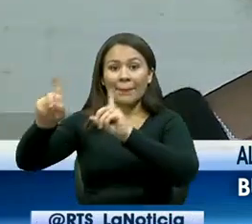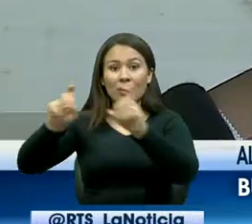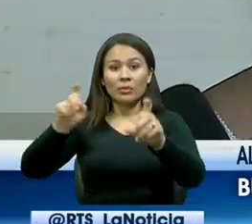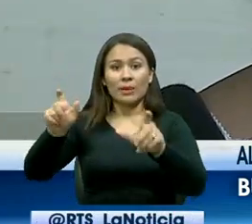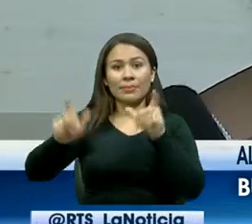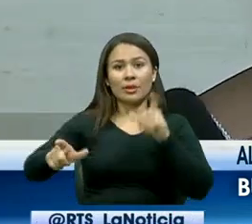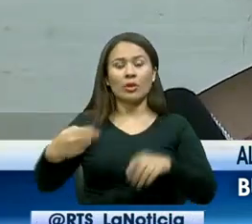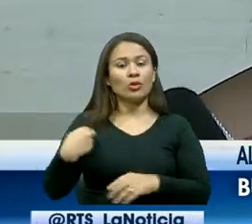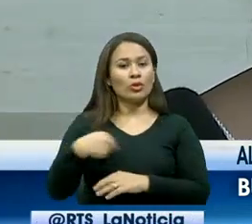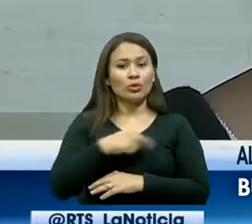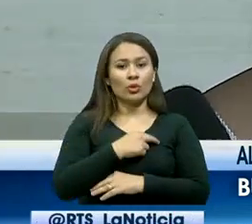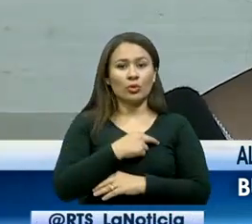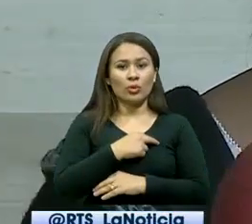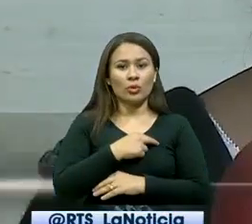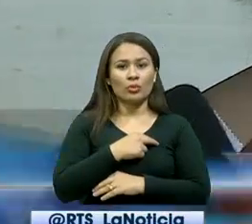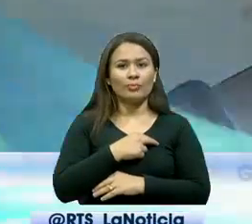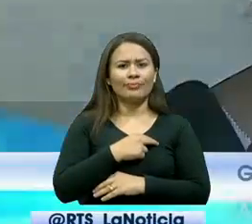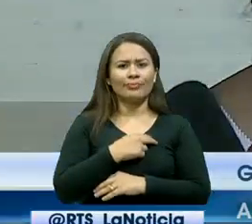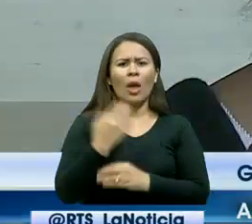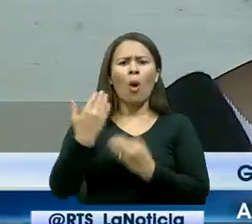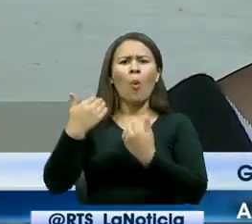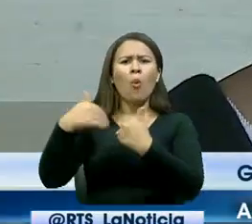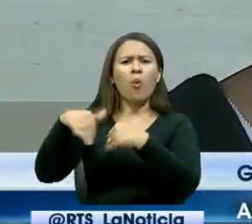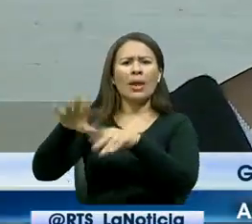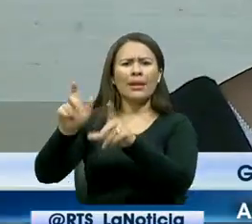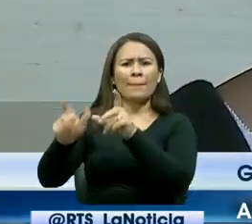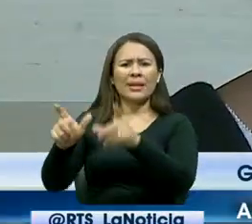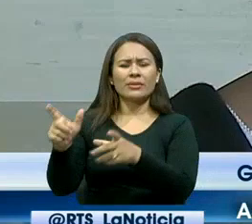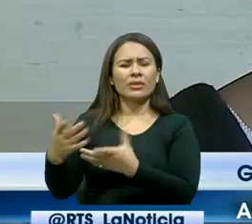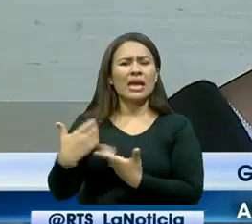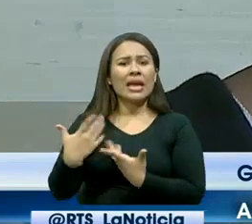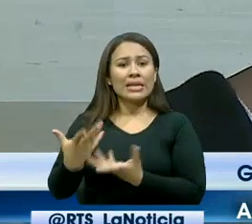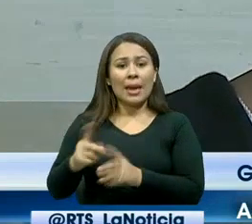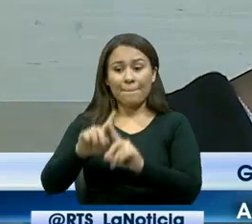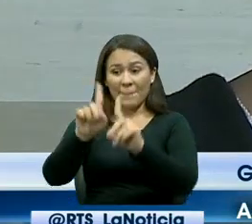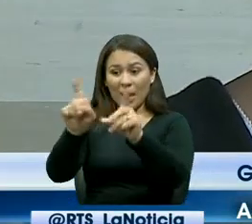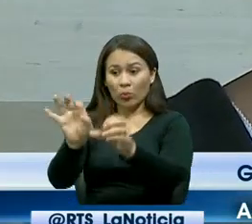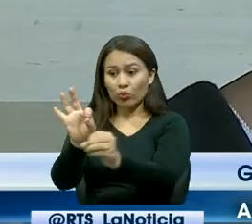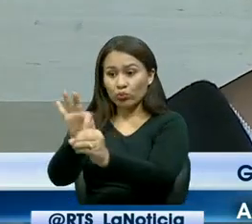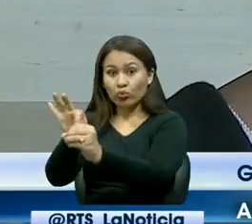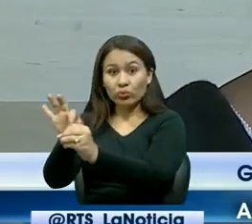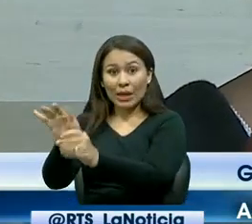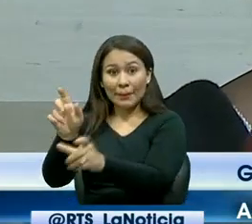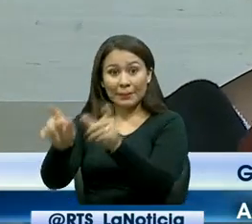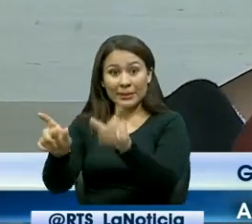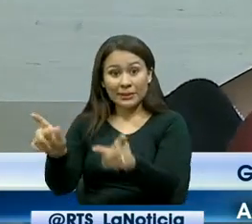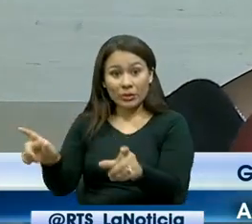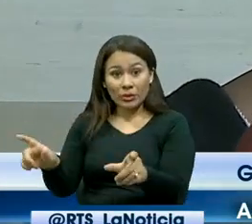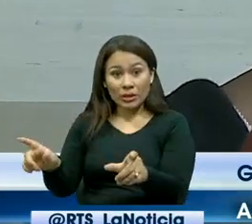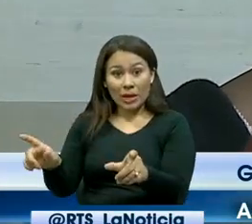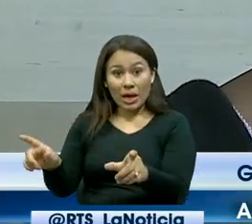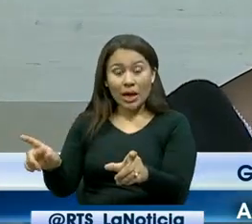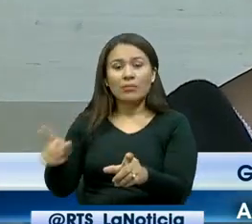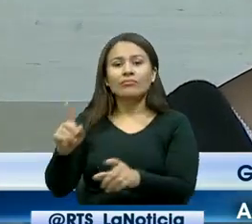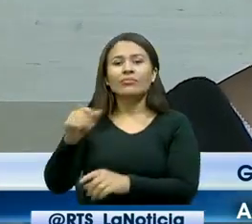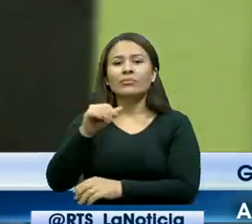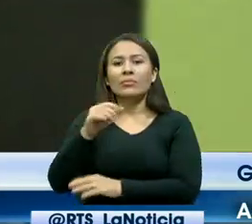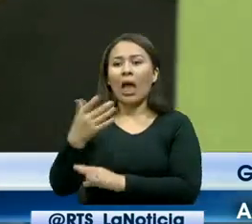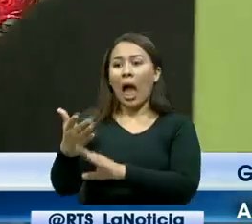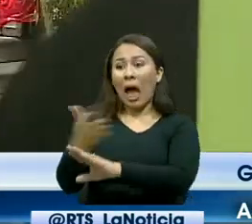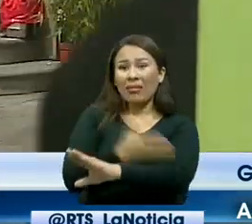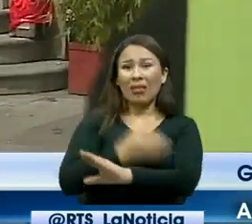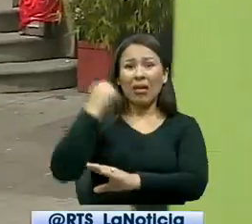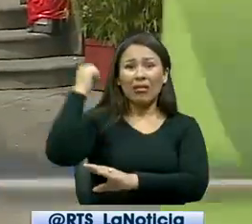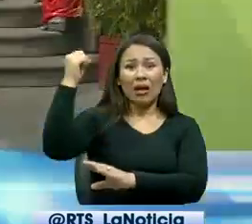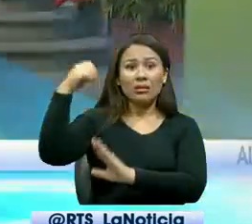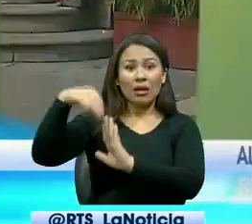Nosotros rechazamos desde ya cualquier intento de que en esa consulta haya una regresión de derechos fundamentales. En